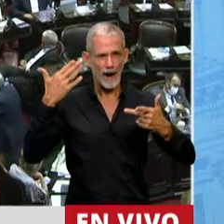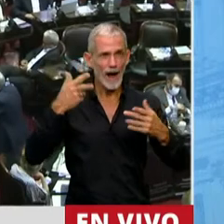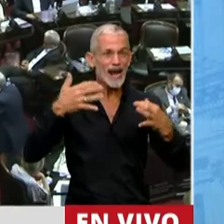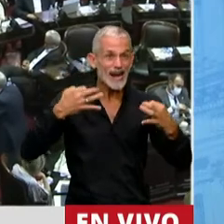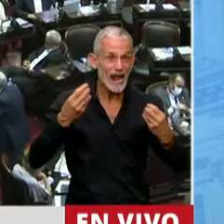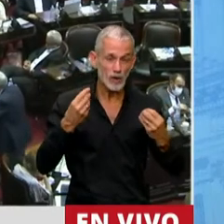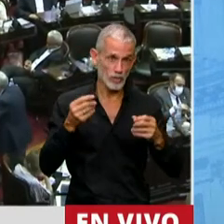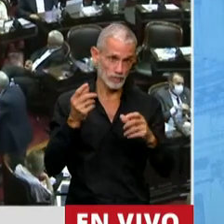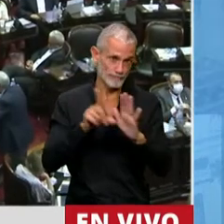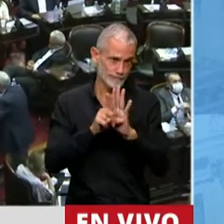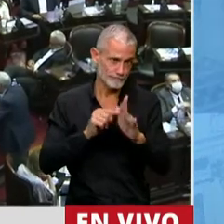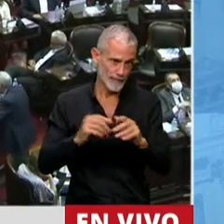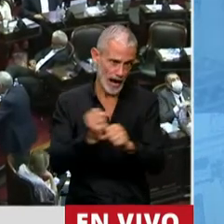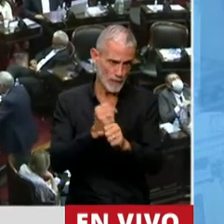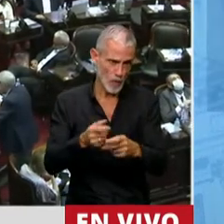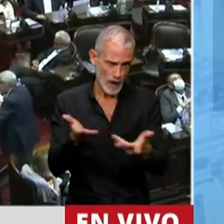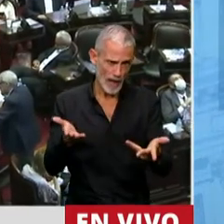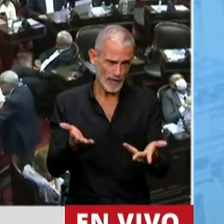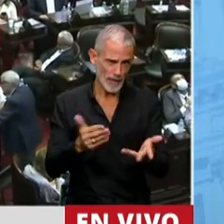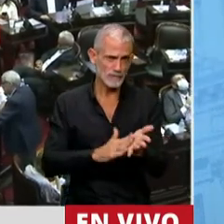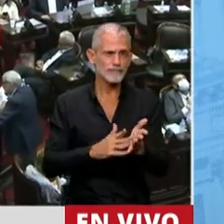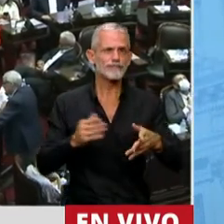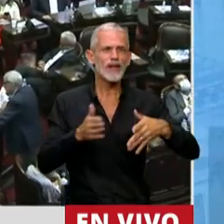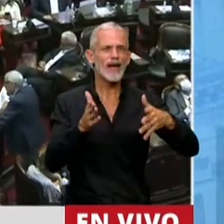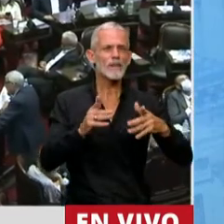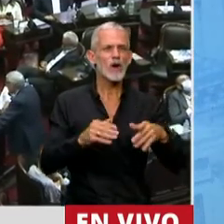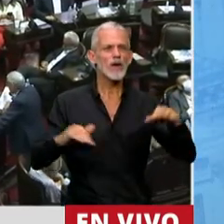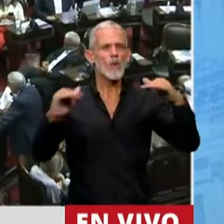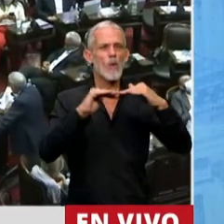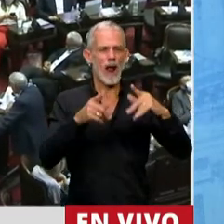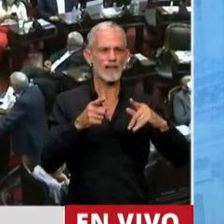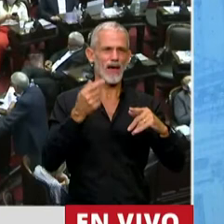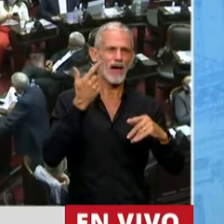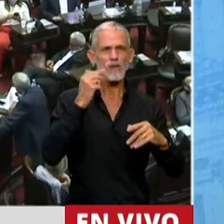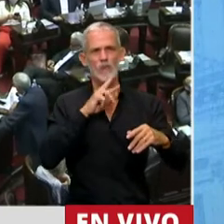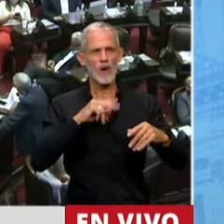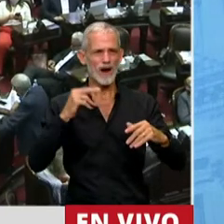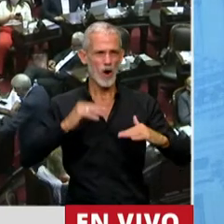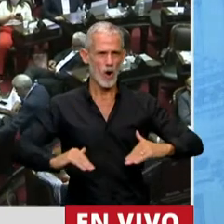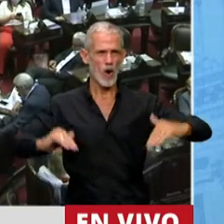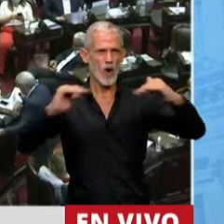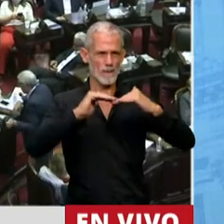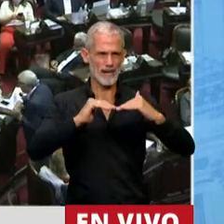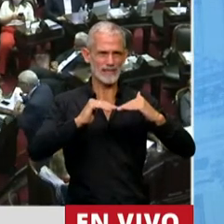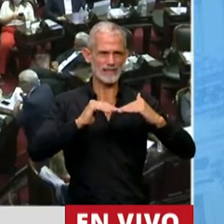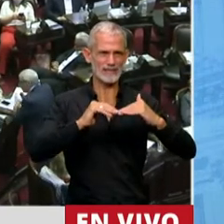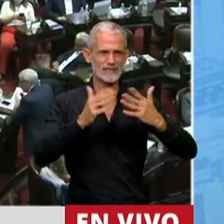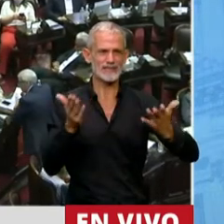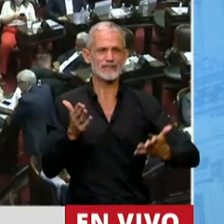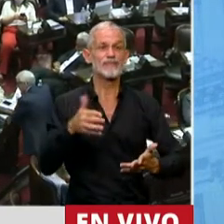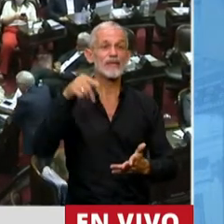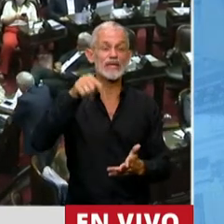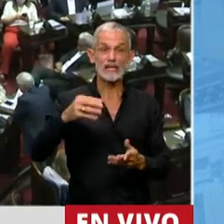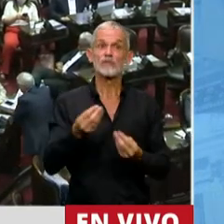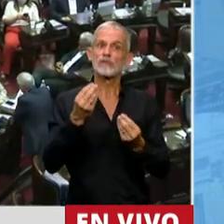es sancionar esta ley y lograr ese camino de igualdad en la ciencia y en la técnica argentina.